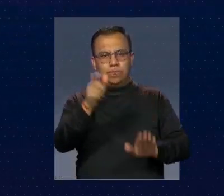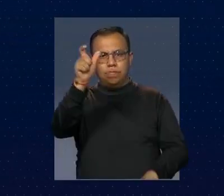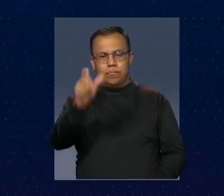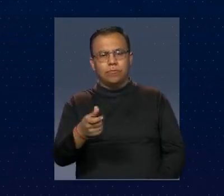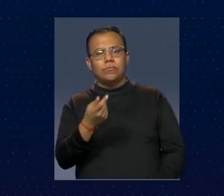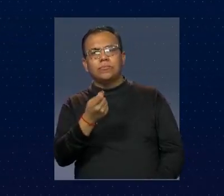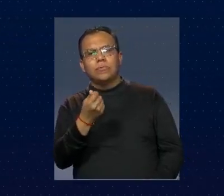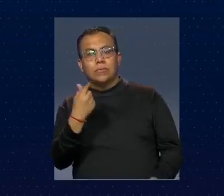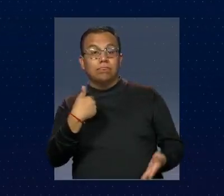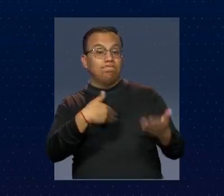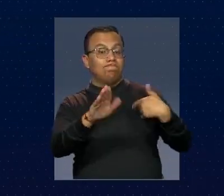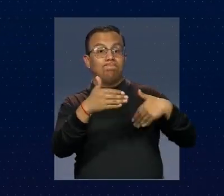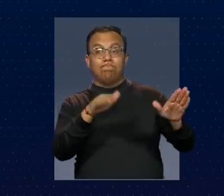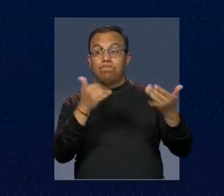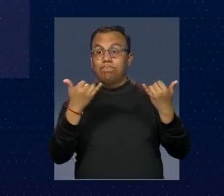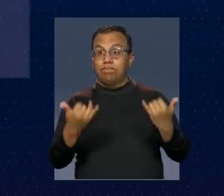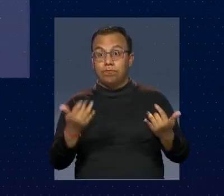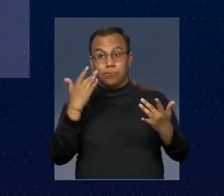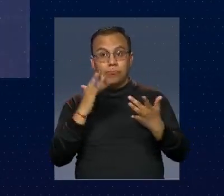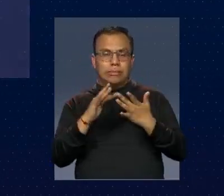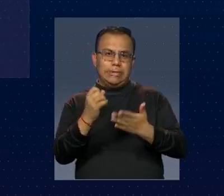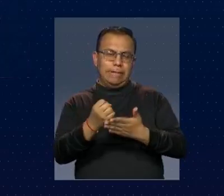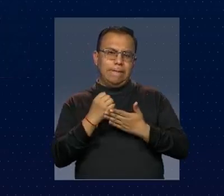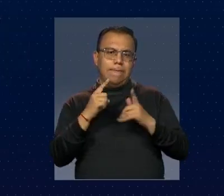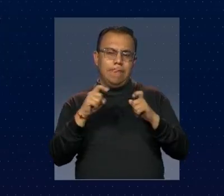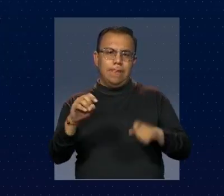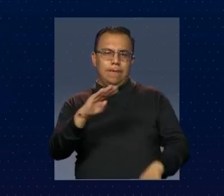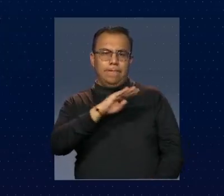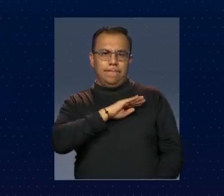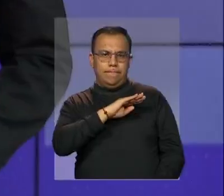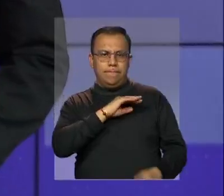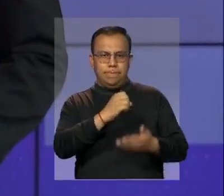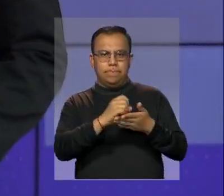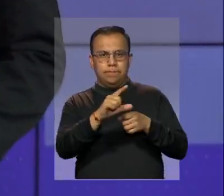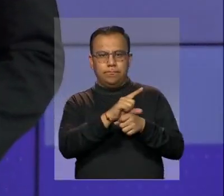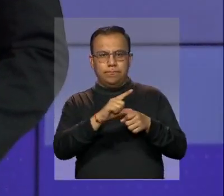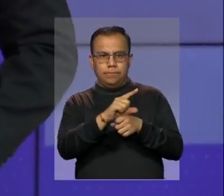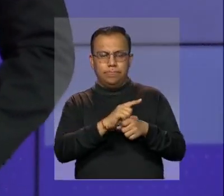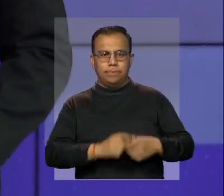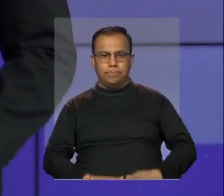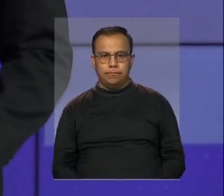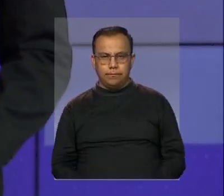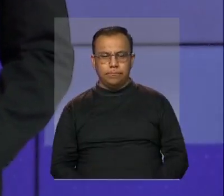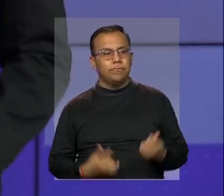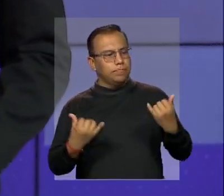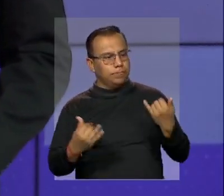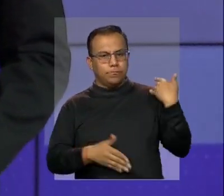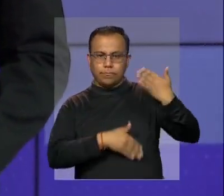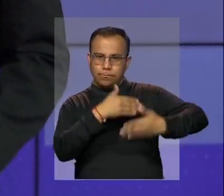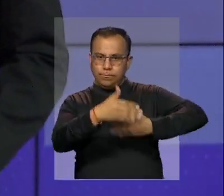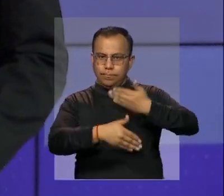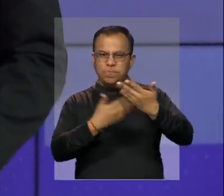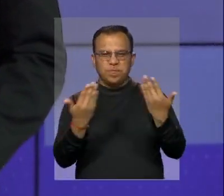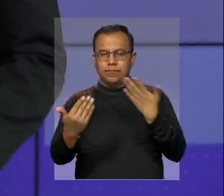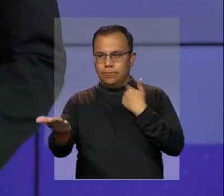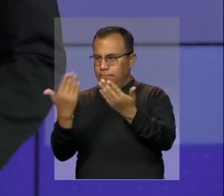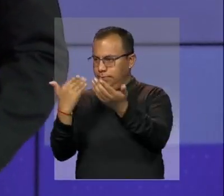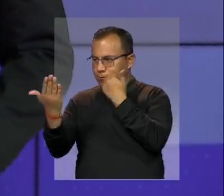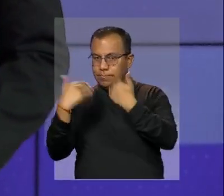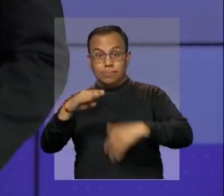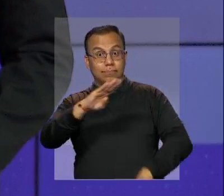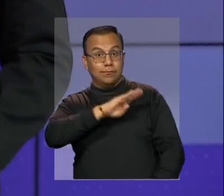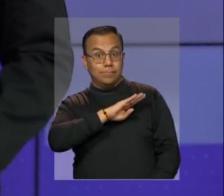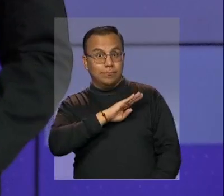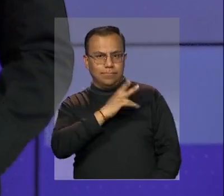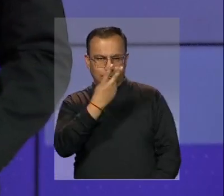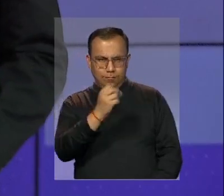pidiéndole abandonar el lugar. Ahora pide ayuda inmediata de la alcaldía local. Hoy inició el proceso de convocatoria para seleccionar a los alcaldes de las